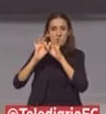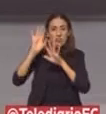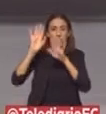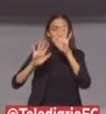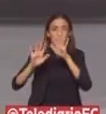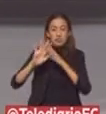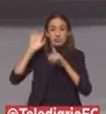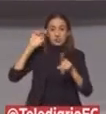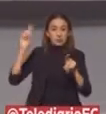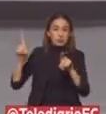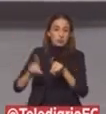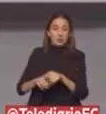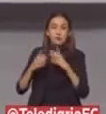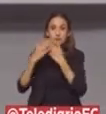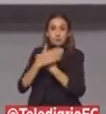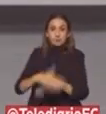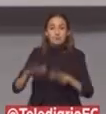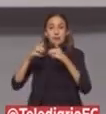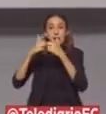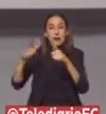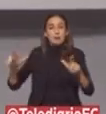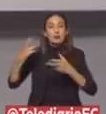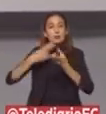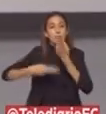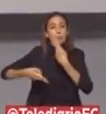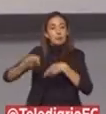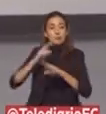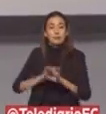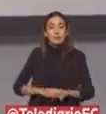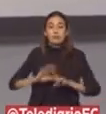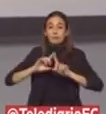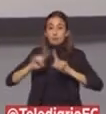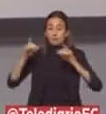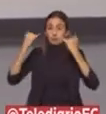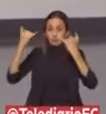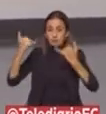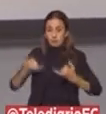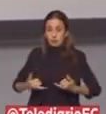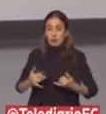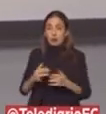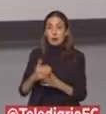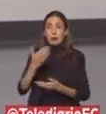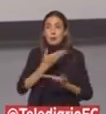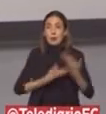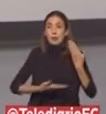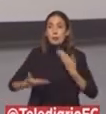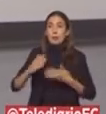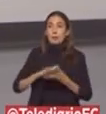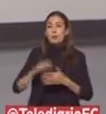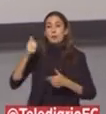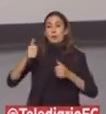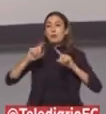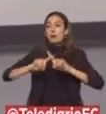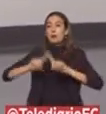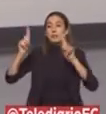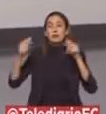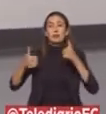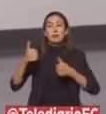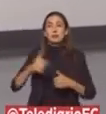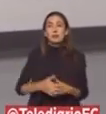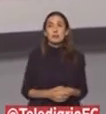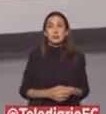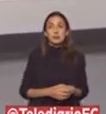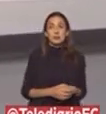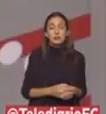concretar por fin un acuerdo de libre comercio a pesar de que actualmente existe un tratado de cooperación bilateral cuál es la diferencia